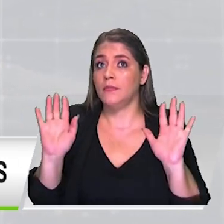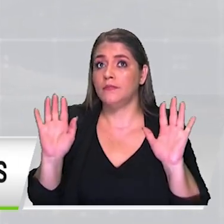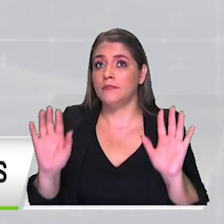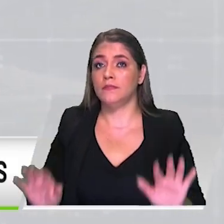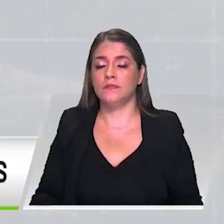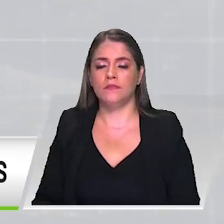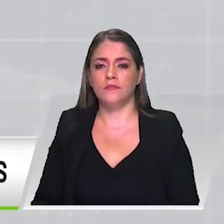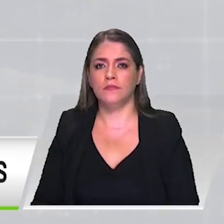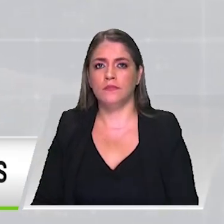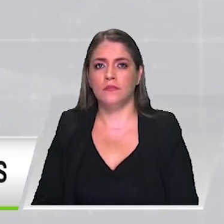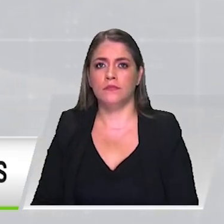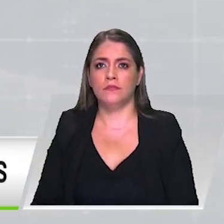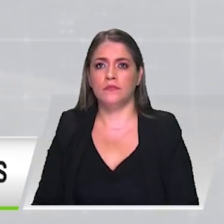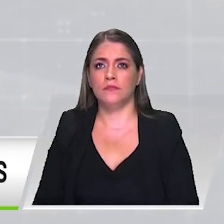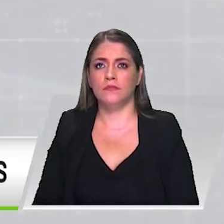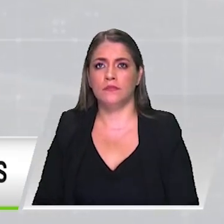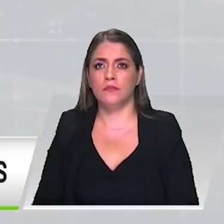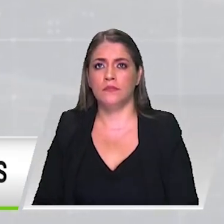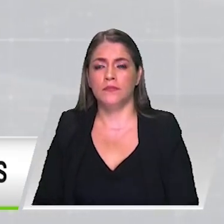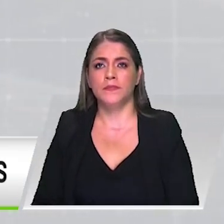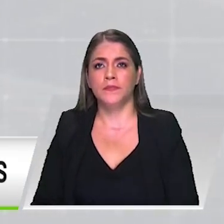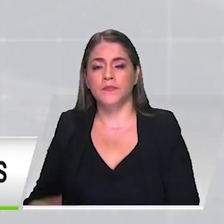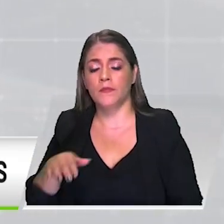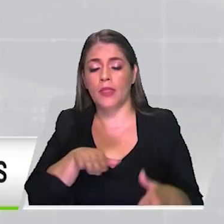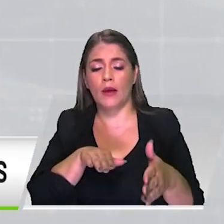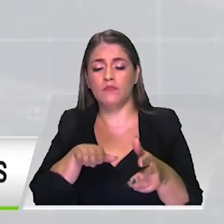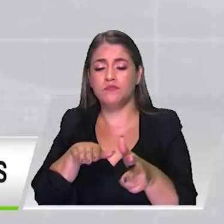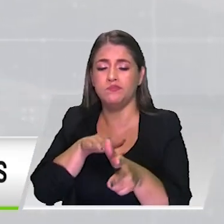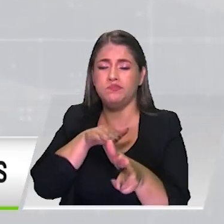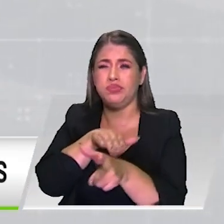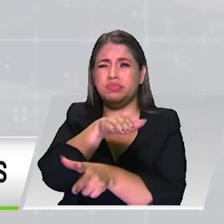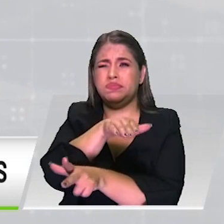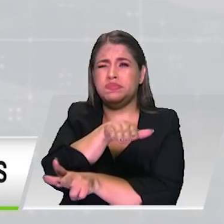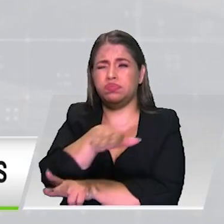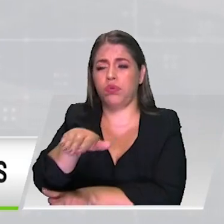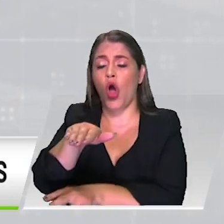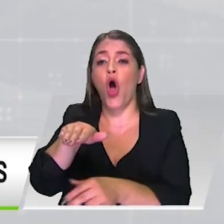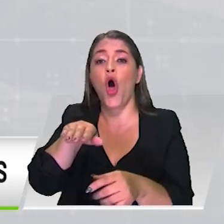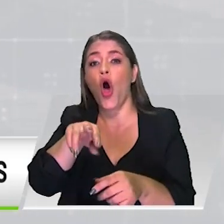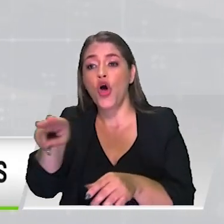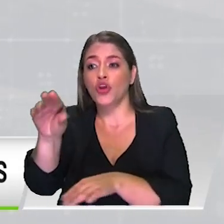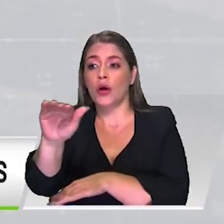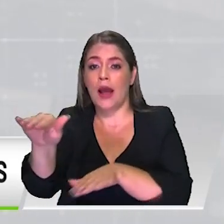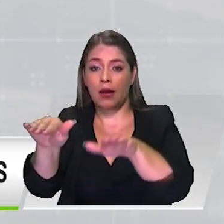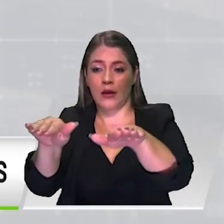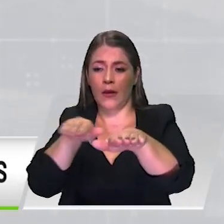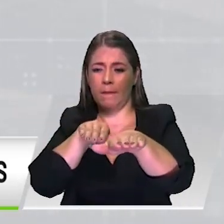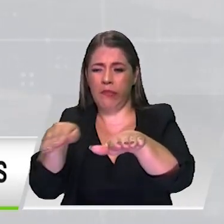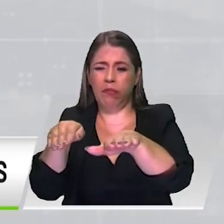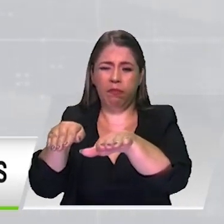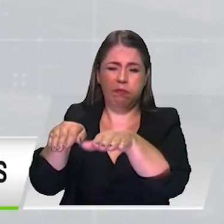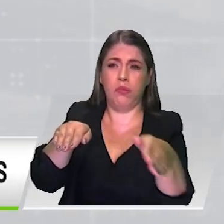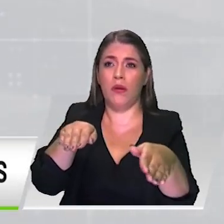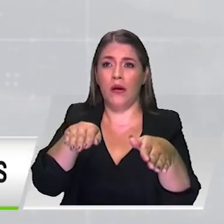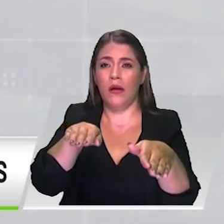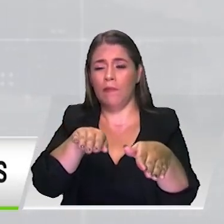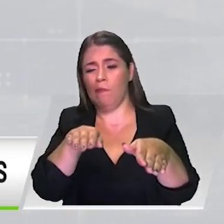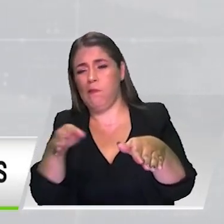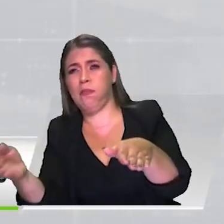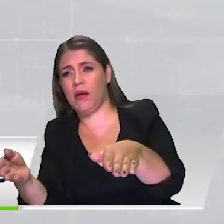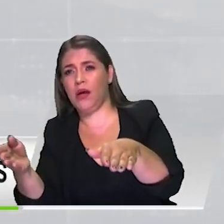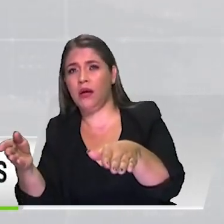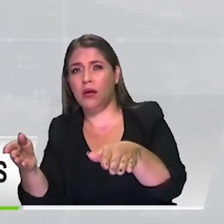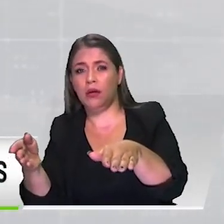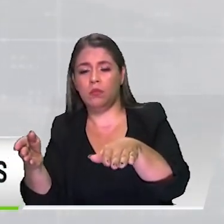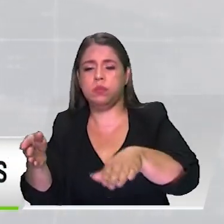Le pagó otro carro y ahí se le... Metros más adelante, el mismo vehículo golpeó a otros 2, dejando a uno de ellos fuera de la calzada y al otro